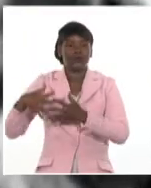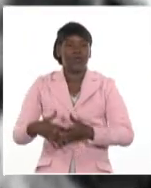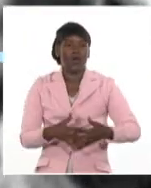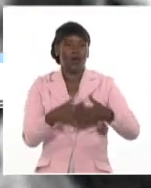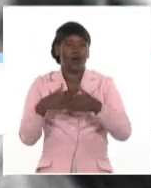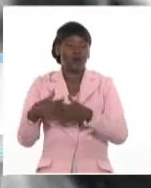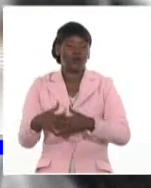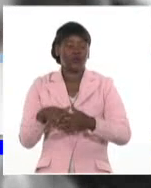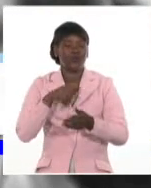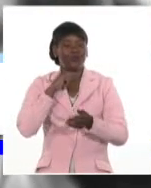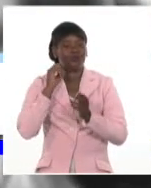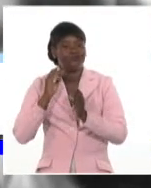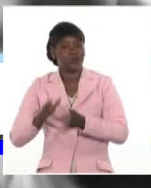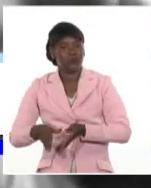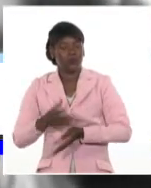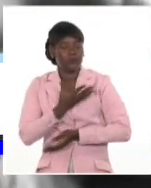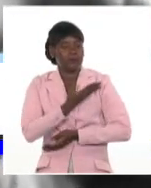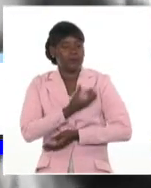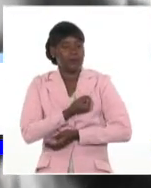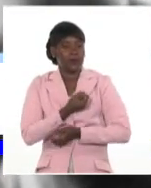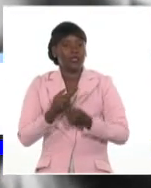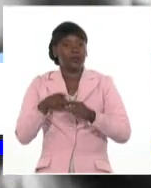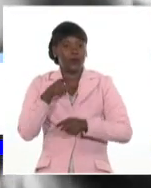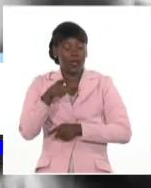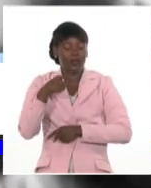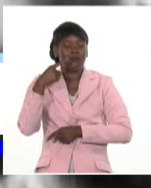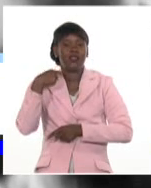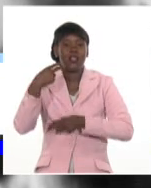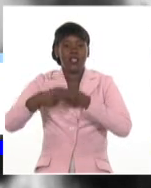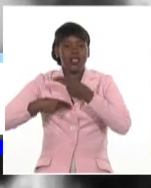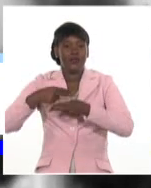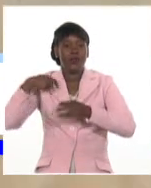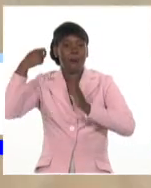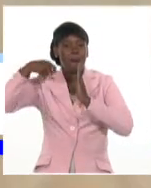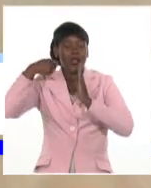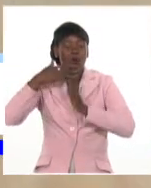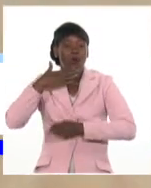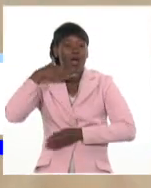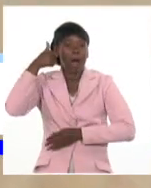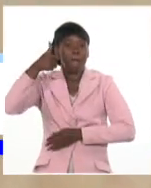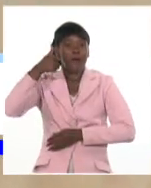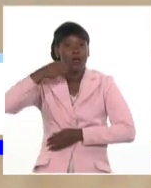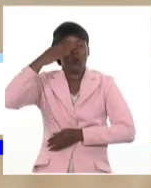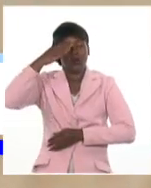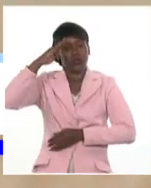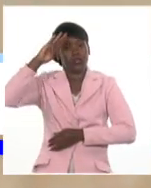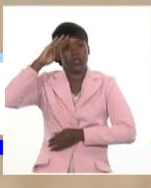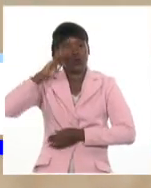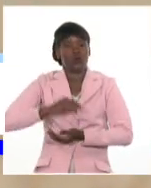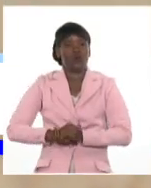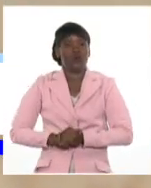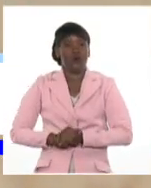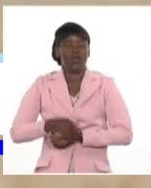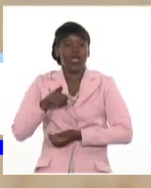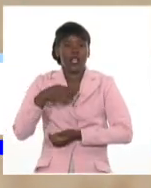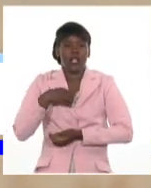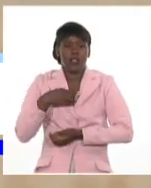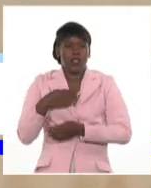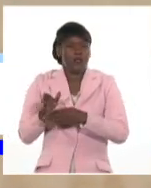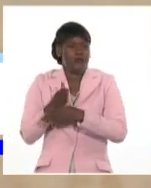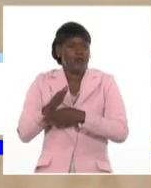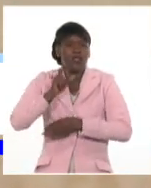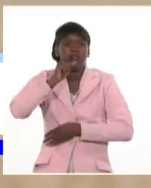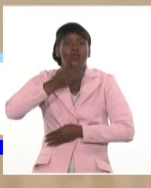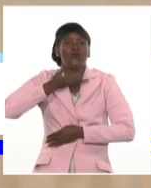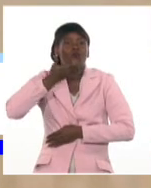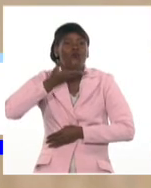de la narración que dio pie a una de las mejores películas cubanas de todos los tiempos, Desnoes publicó la colección de cuentos Todo está en el